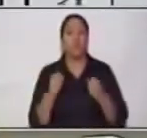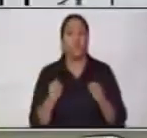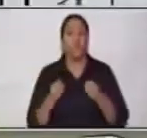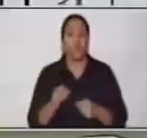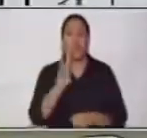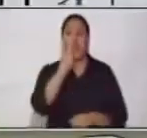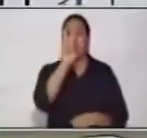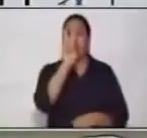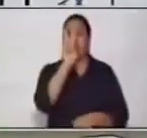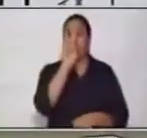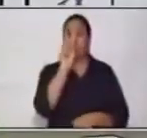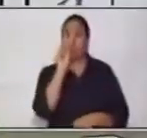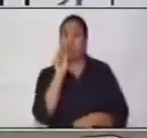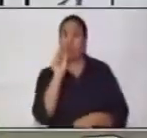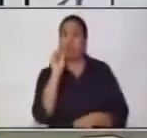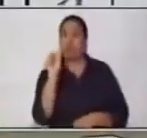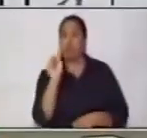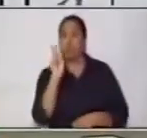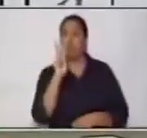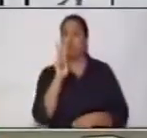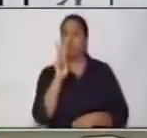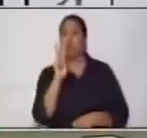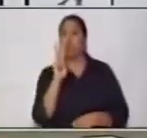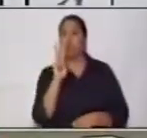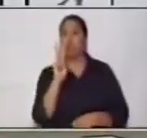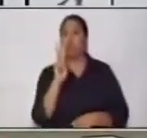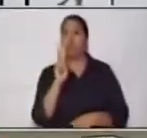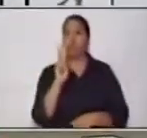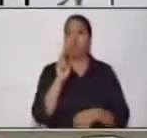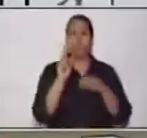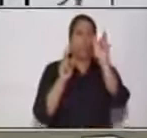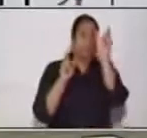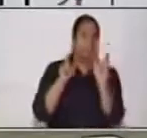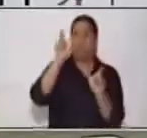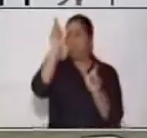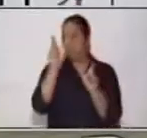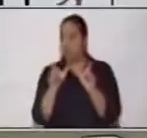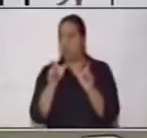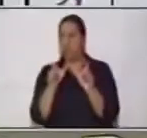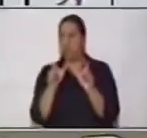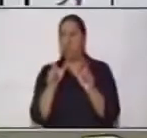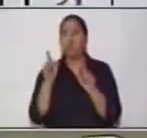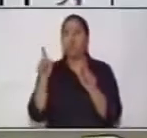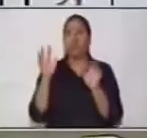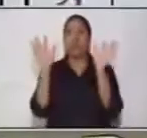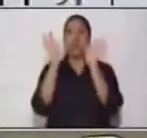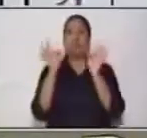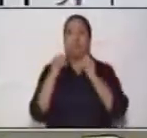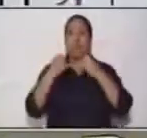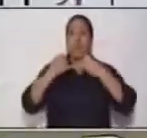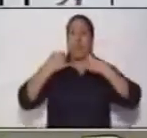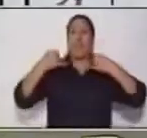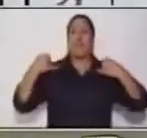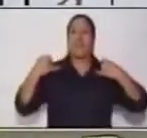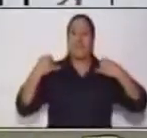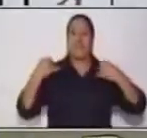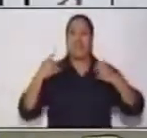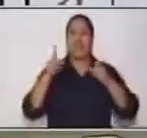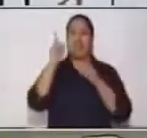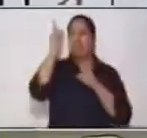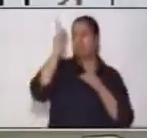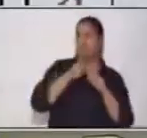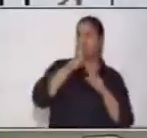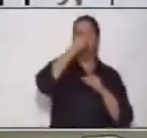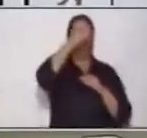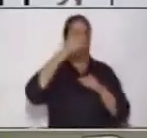dos puntos. Y a partir de dos puntos vamos a hacer el modelo lineal, que es una recta, ¿verdad? Vamos a poder trazar nuestras